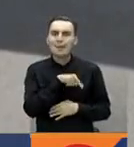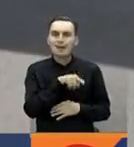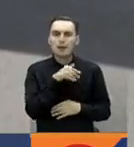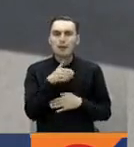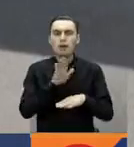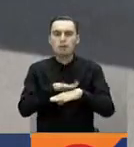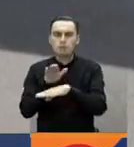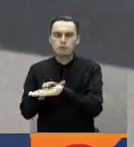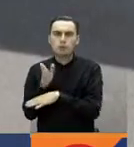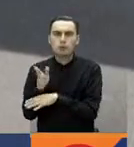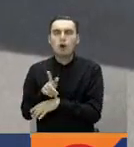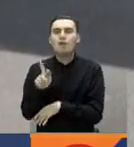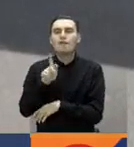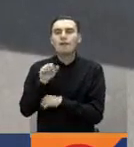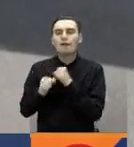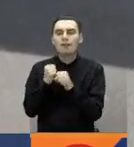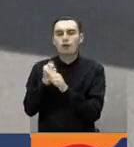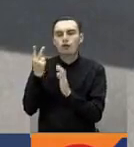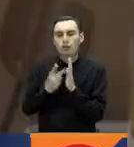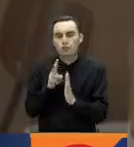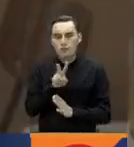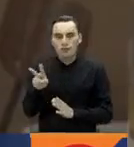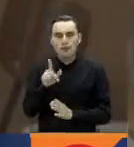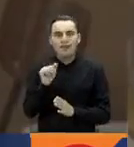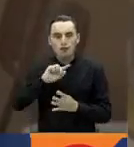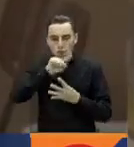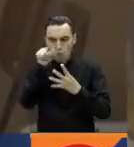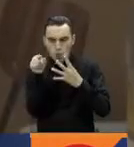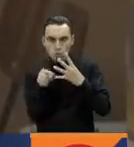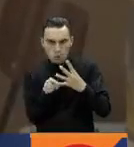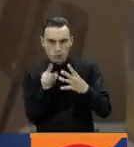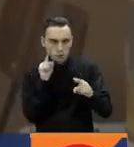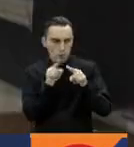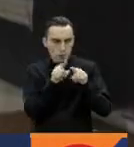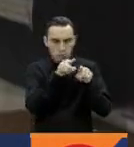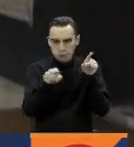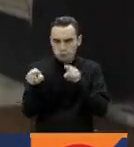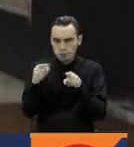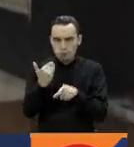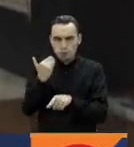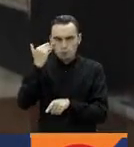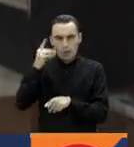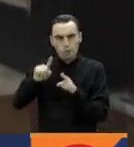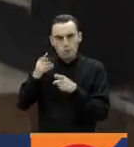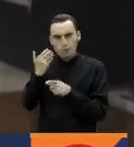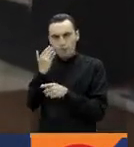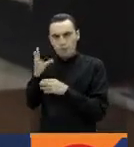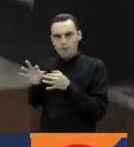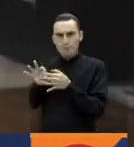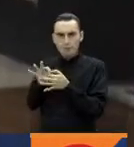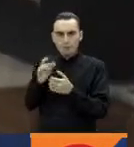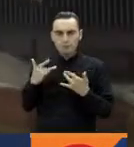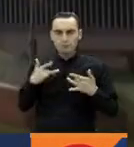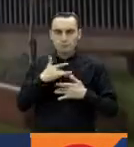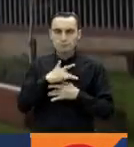anunció que desde febrero de 2022 aplicará una cuarta dosis a población con comorbilidades y personal de